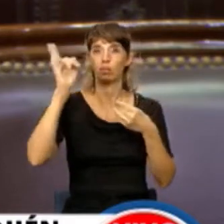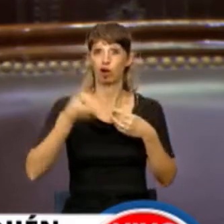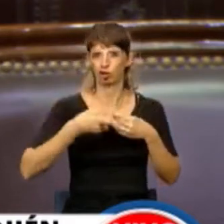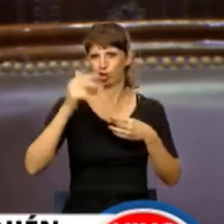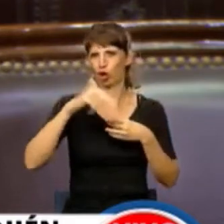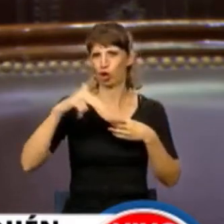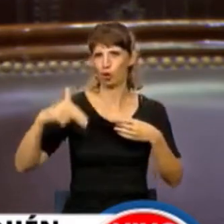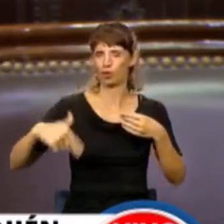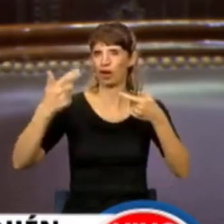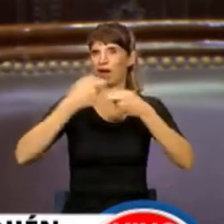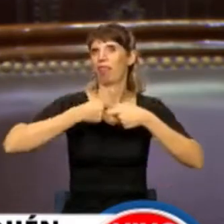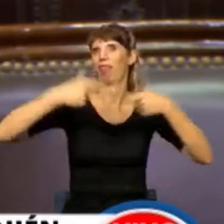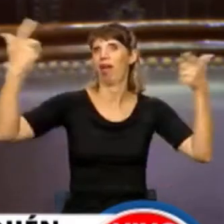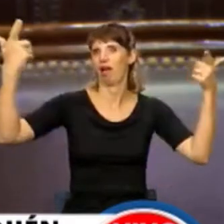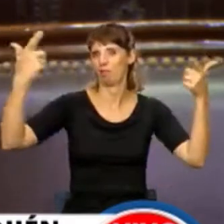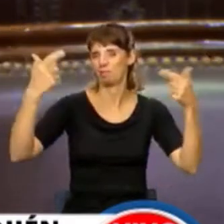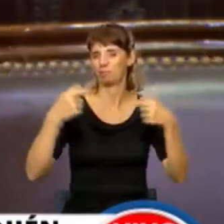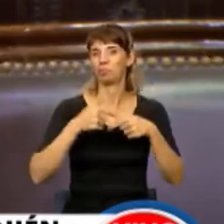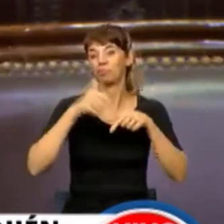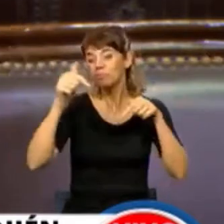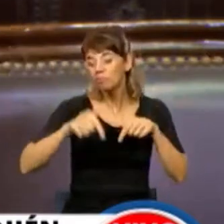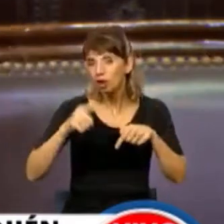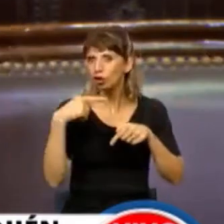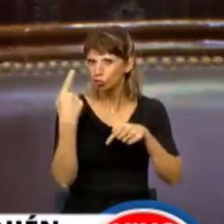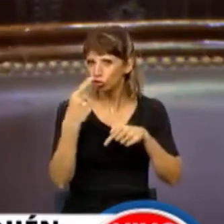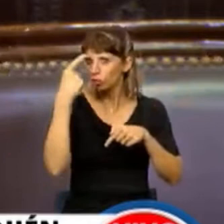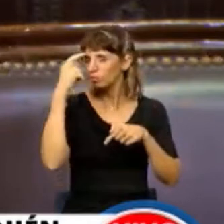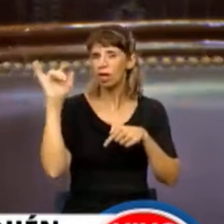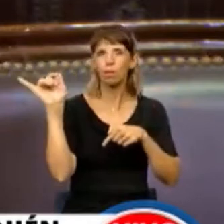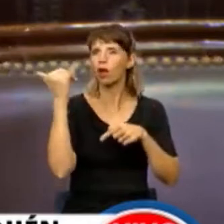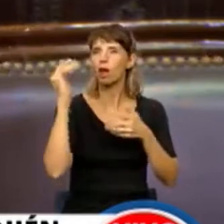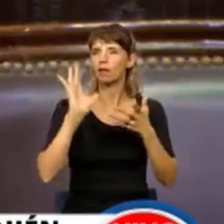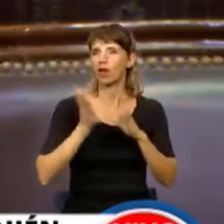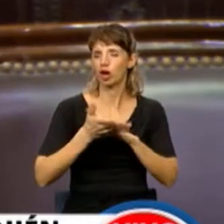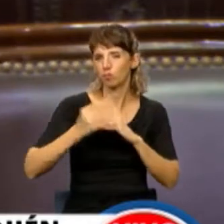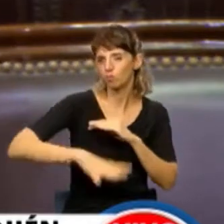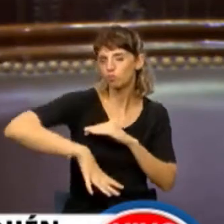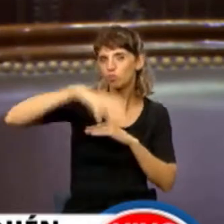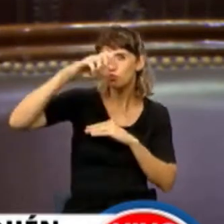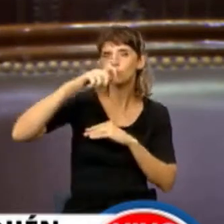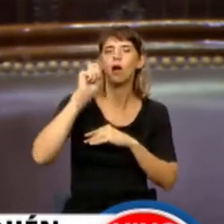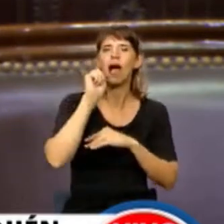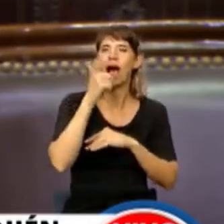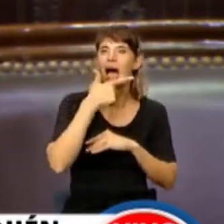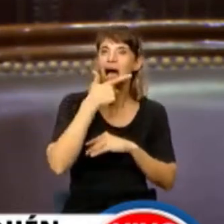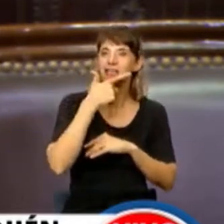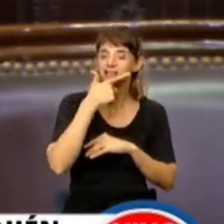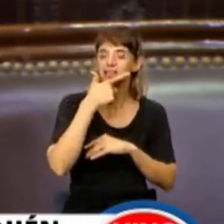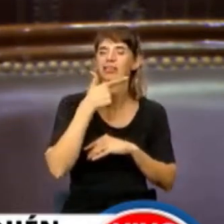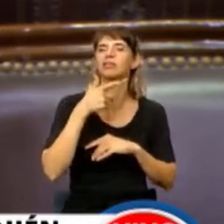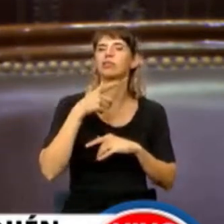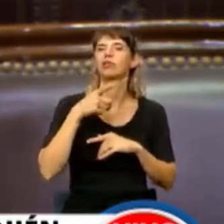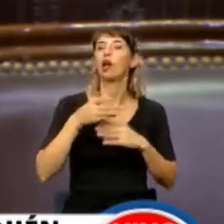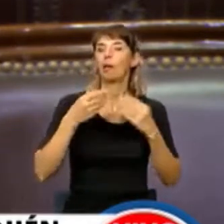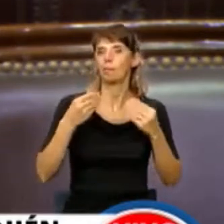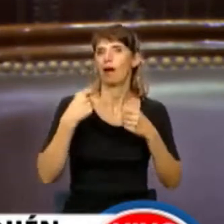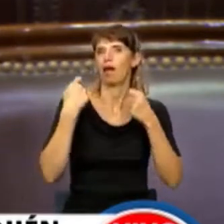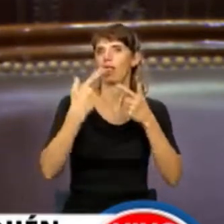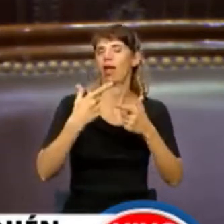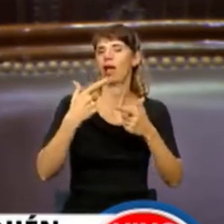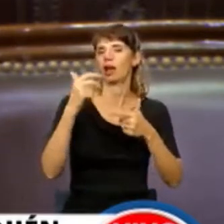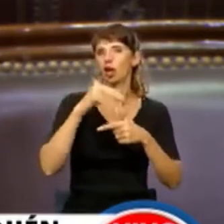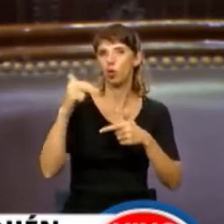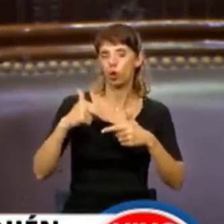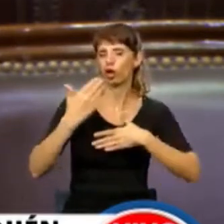cual ya estamos considerando que la mejor forma de poder extraer y de poder generar crecimiento para nuestra provincia y para